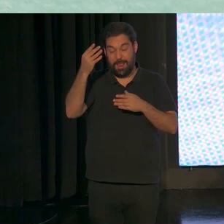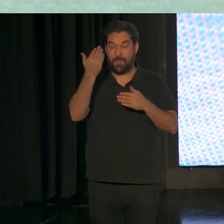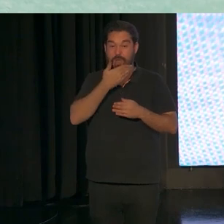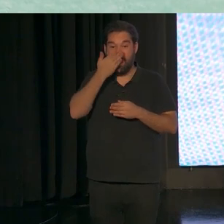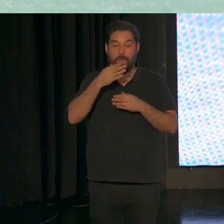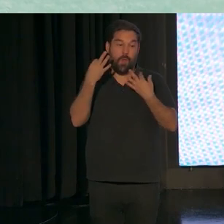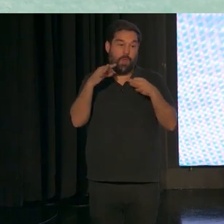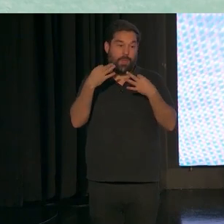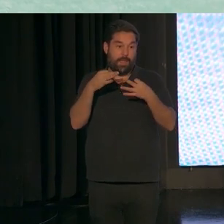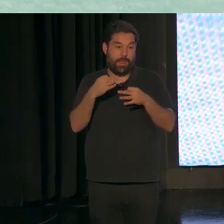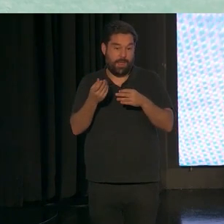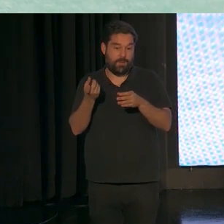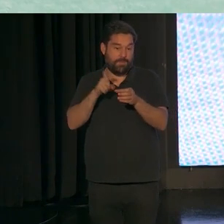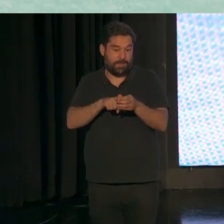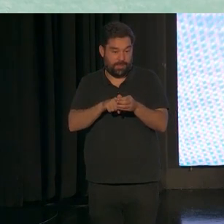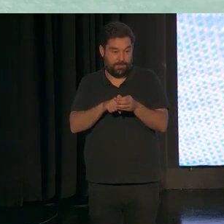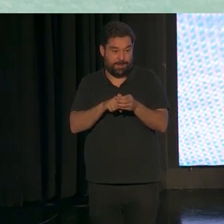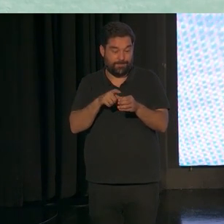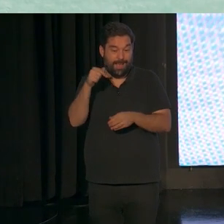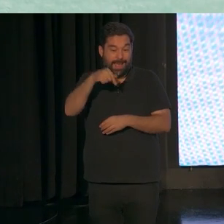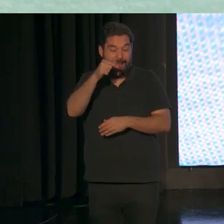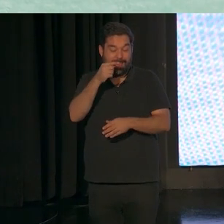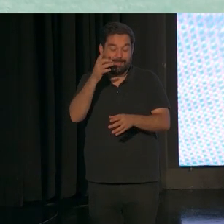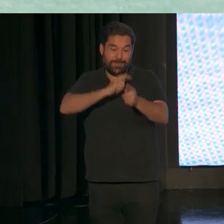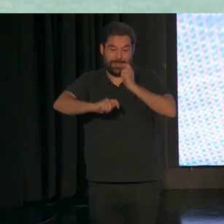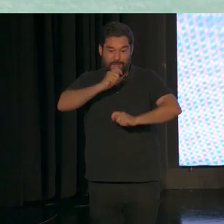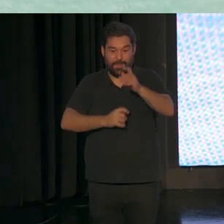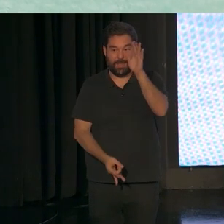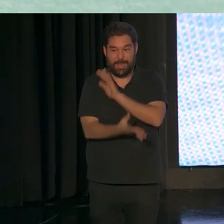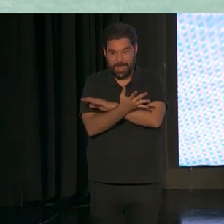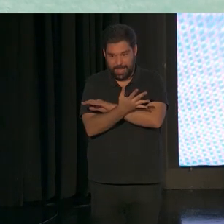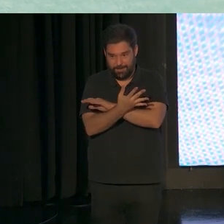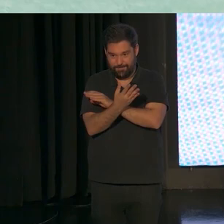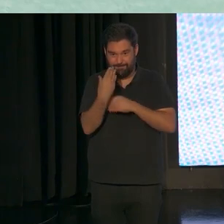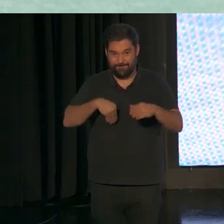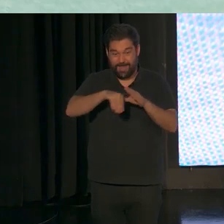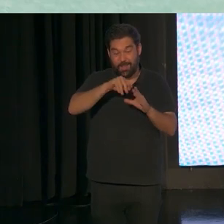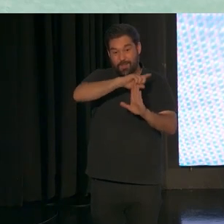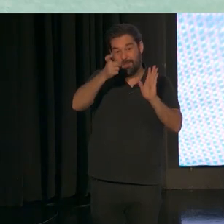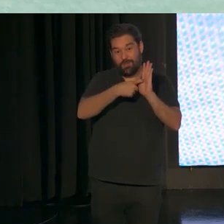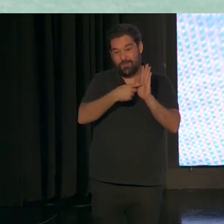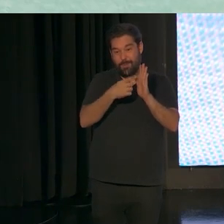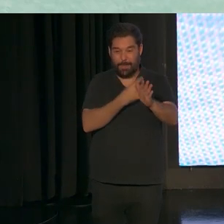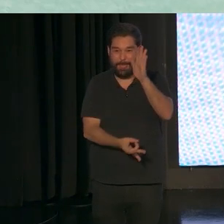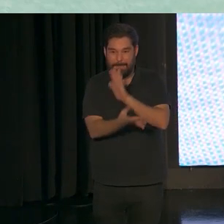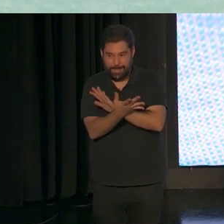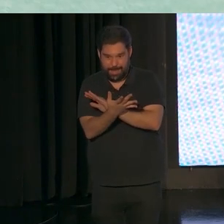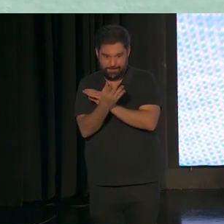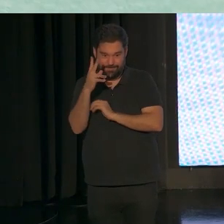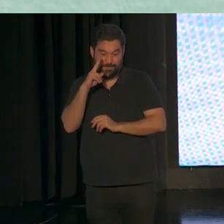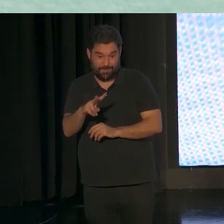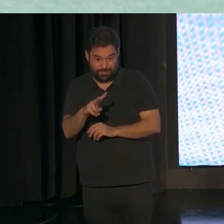y así fue como nació la asociación eh se puede decir que plena inclusión nos vio nacer bueno Es más yo diría que plena inclusión nos